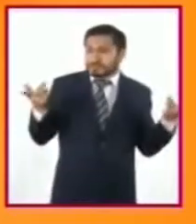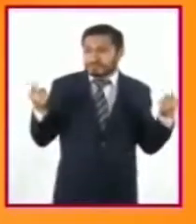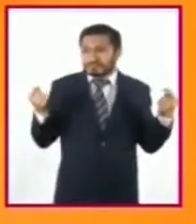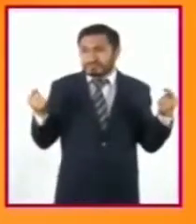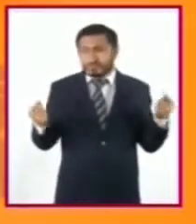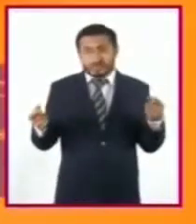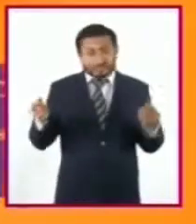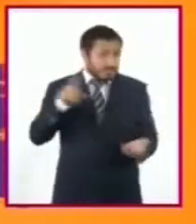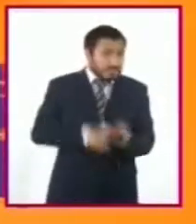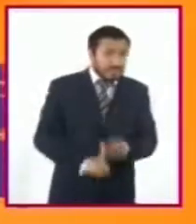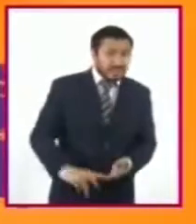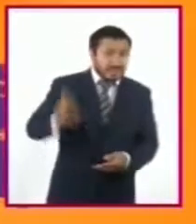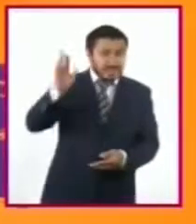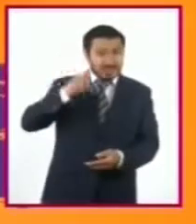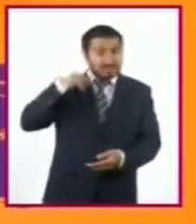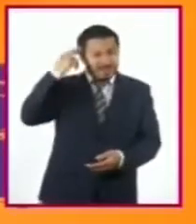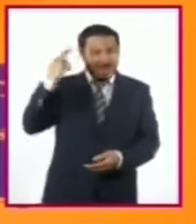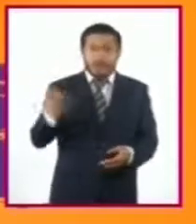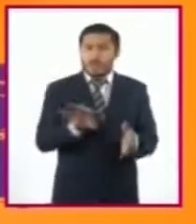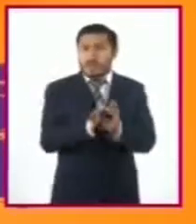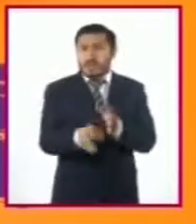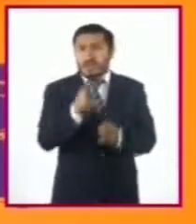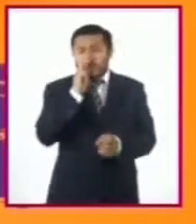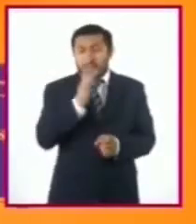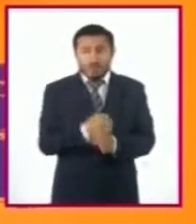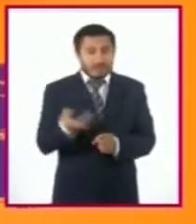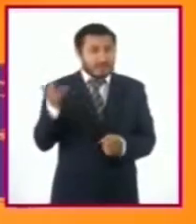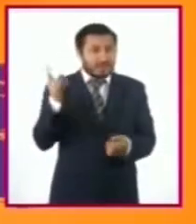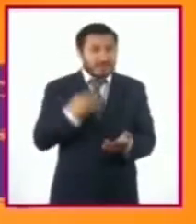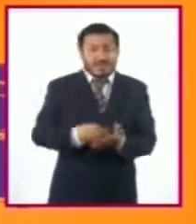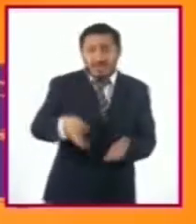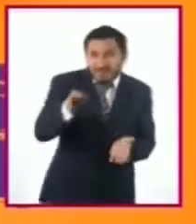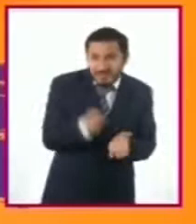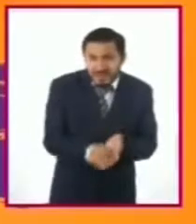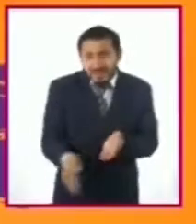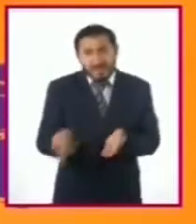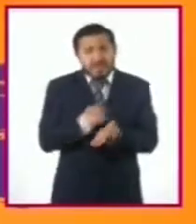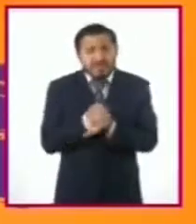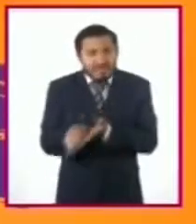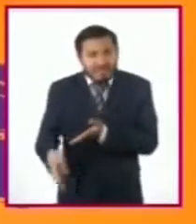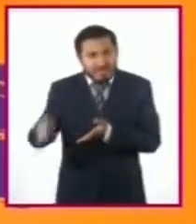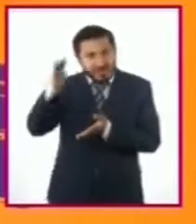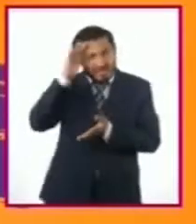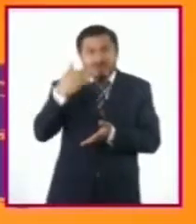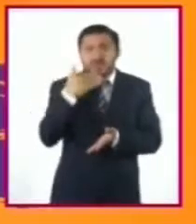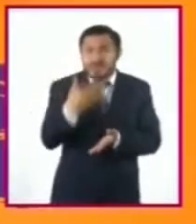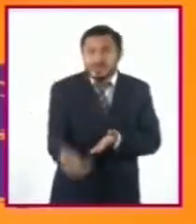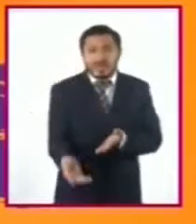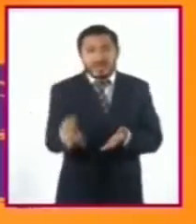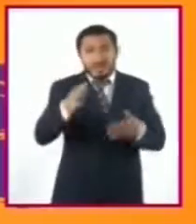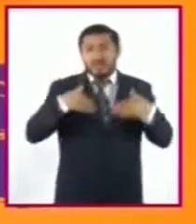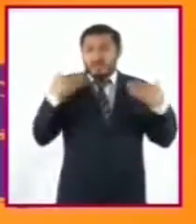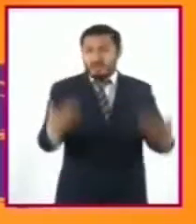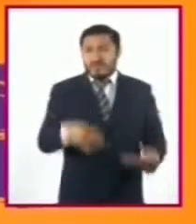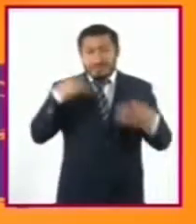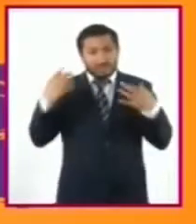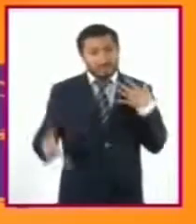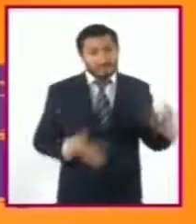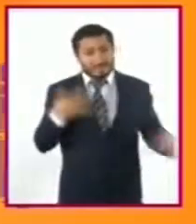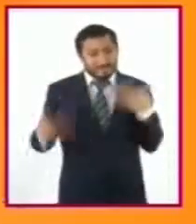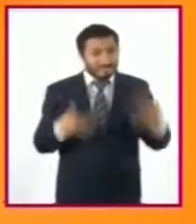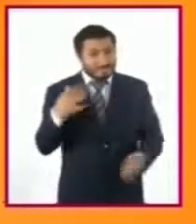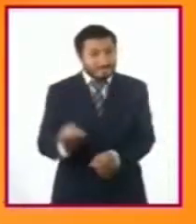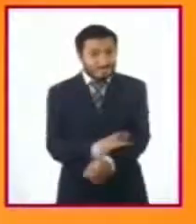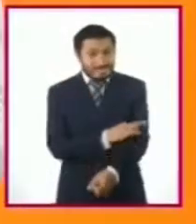un rey, tales como la responsabilidad, la valentía, la toma de decisión, la confianza o el entusiasmo o la